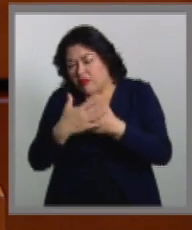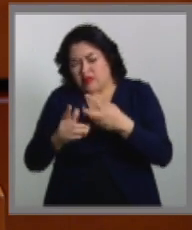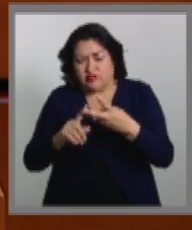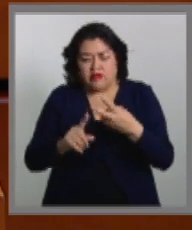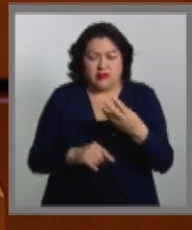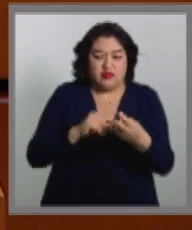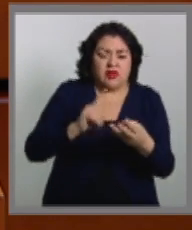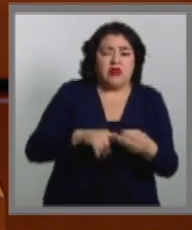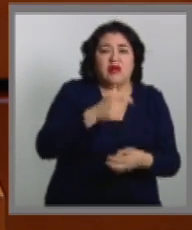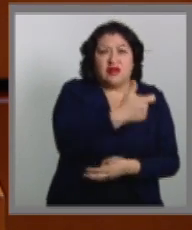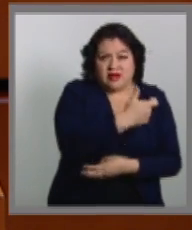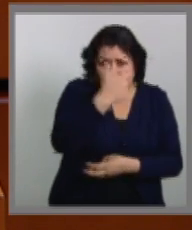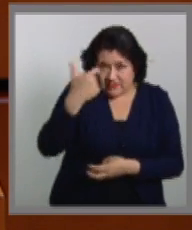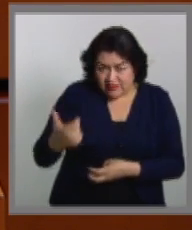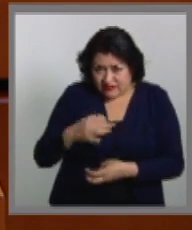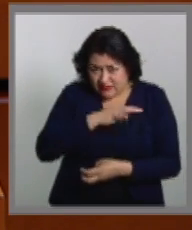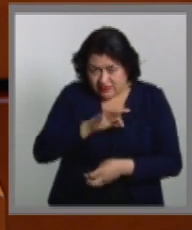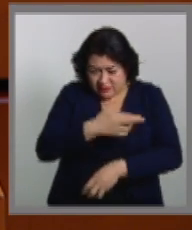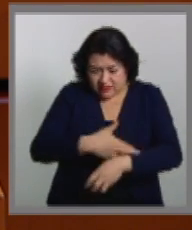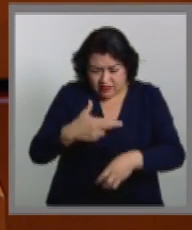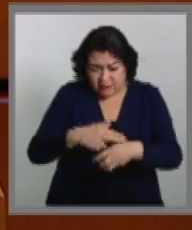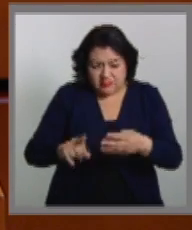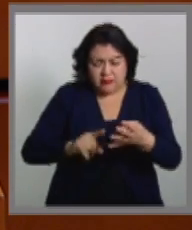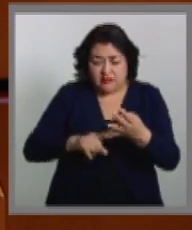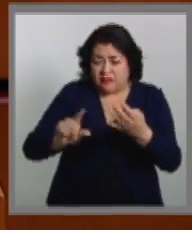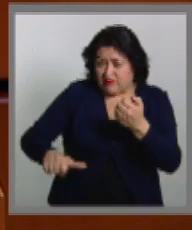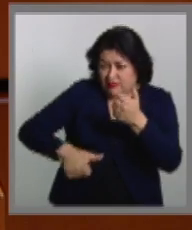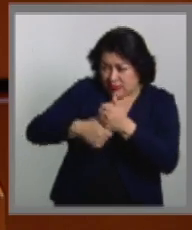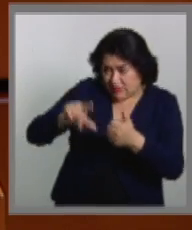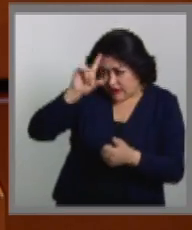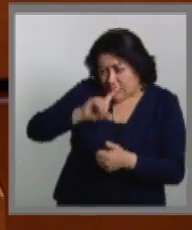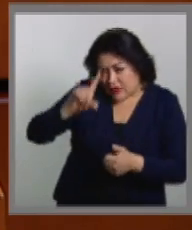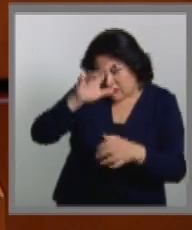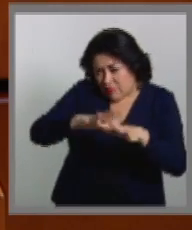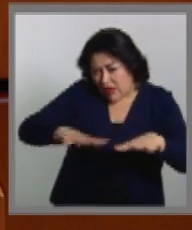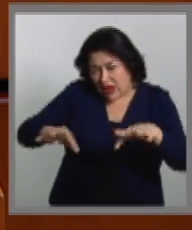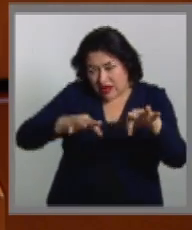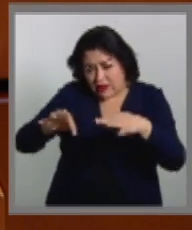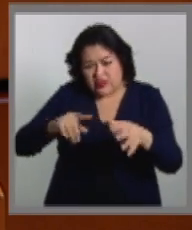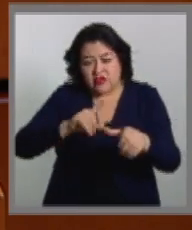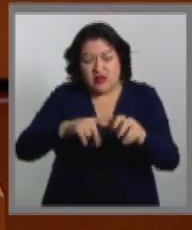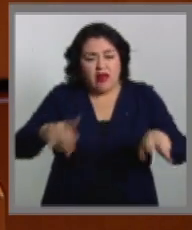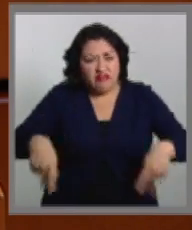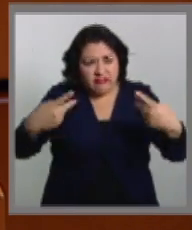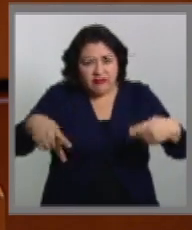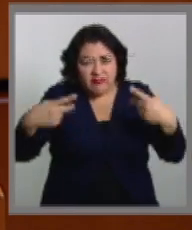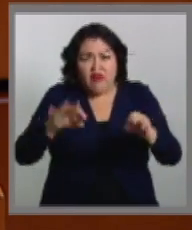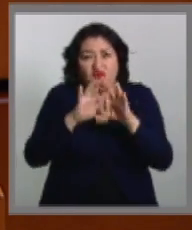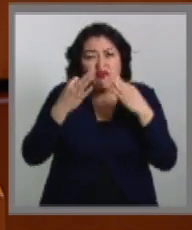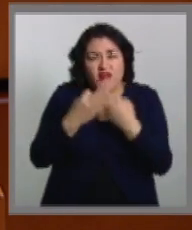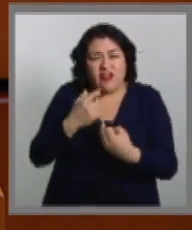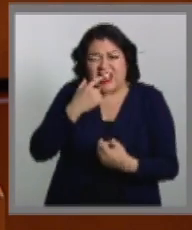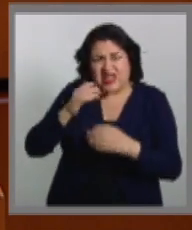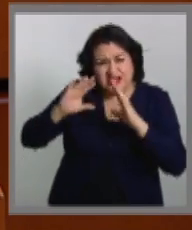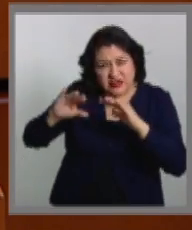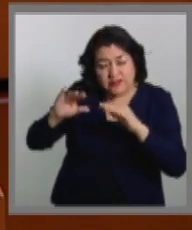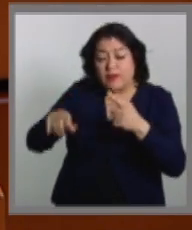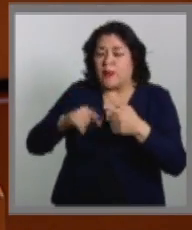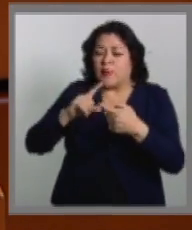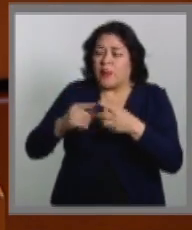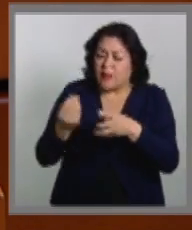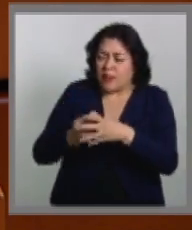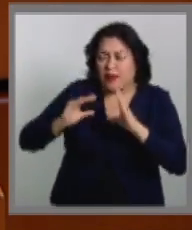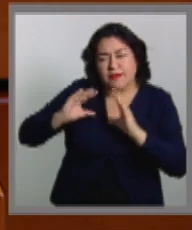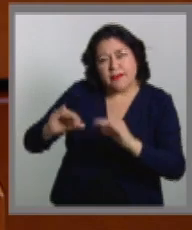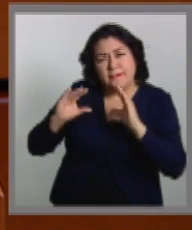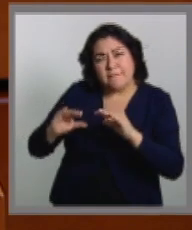acceso a los recursos públicos, la asesoría técnica, las estrategias comerciales y la capacitación, entre otras